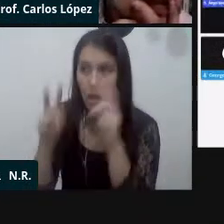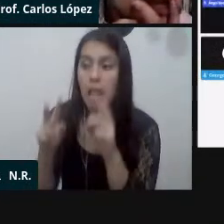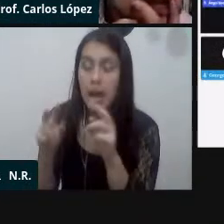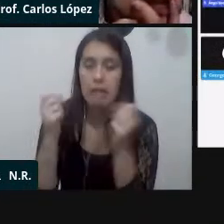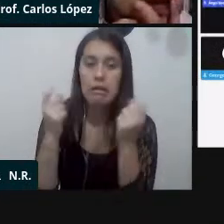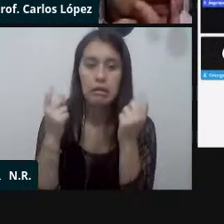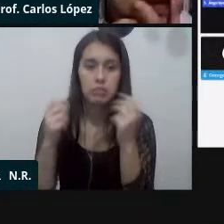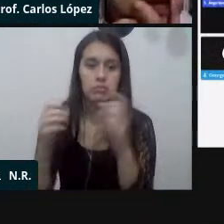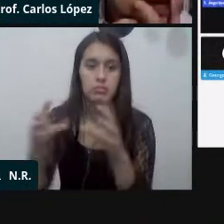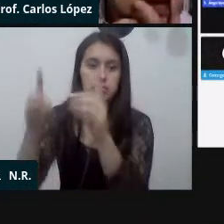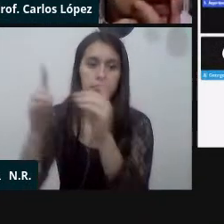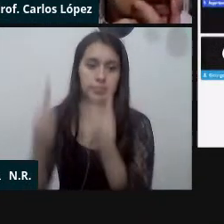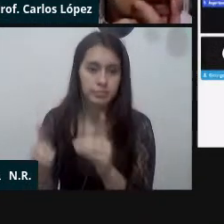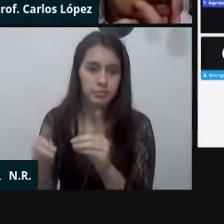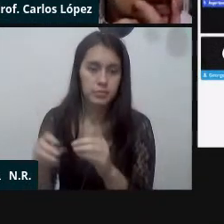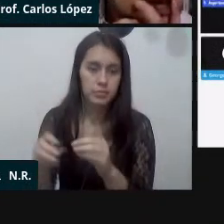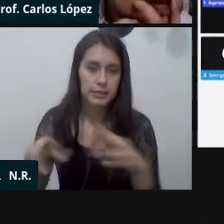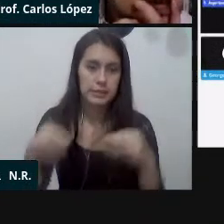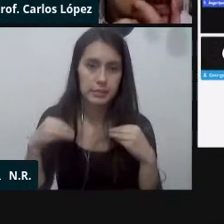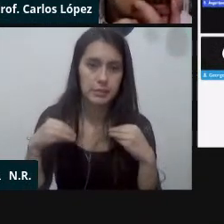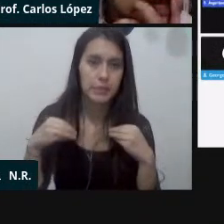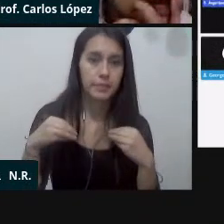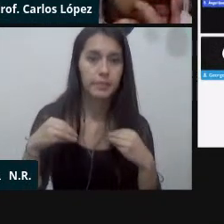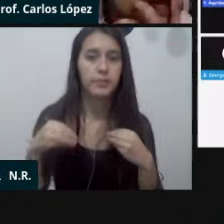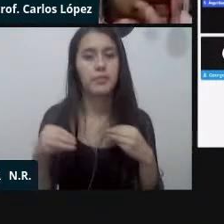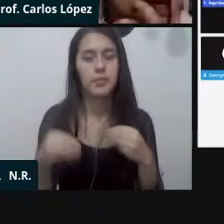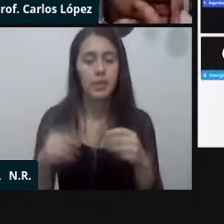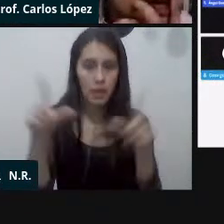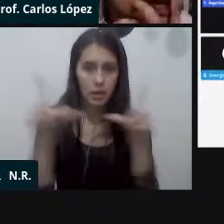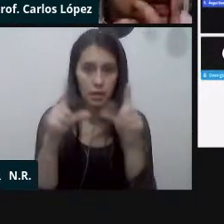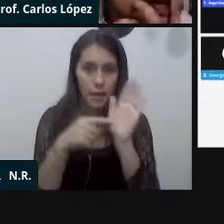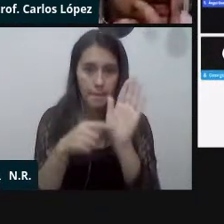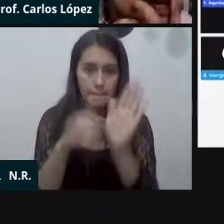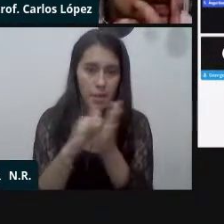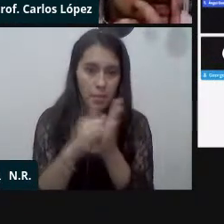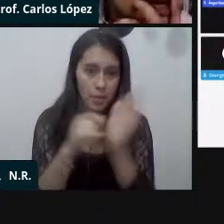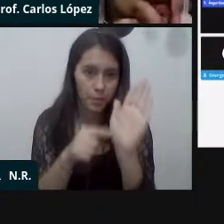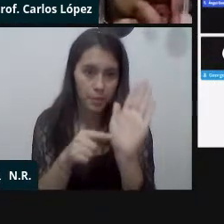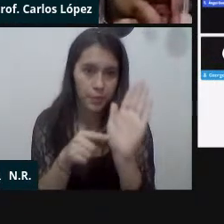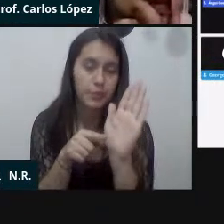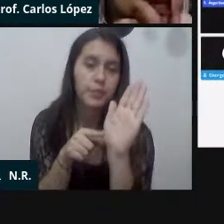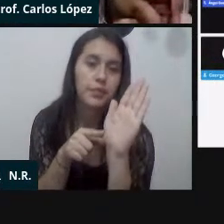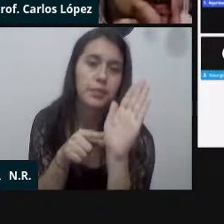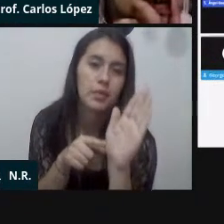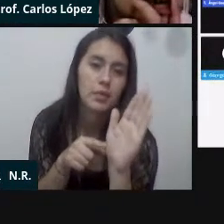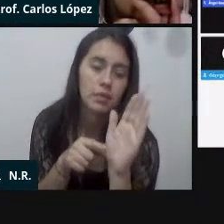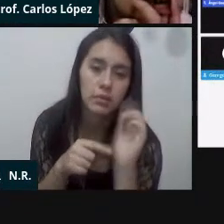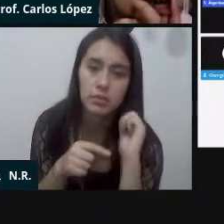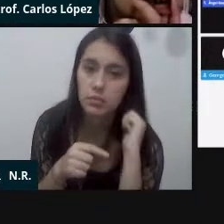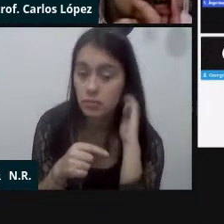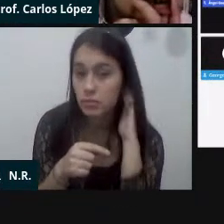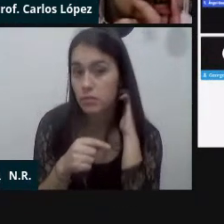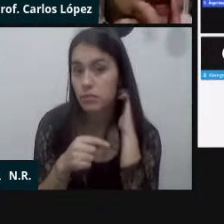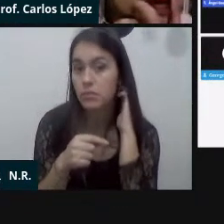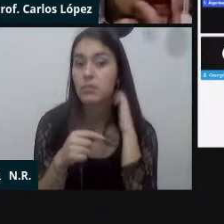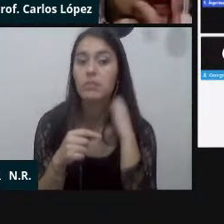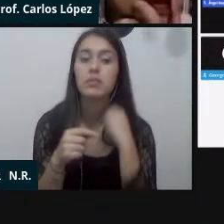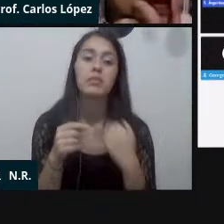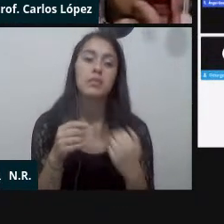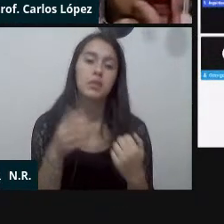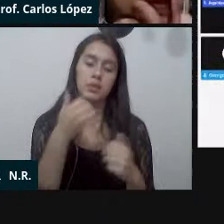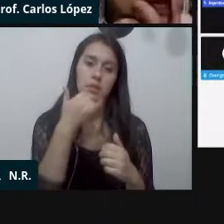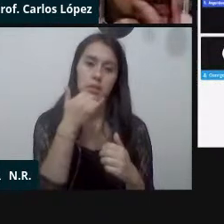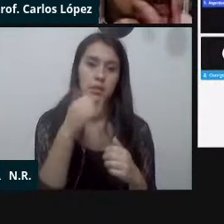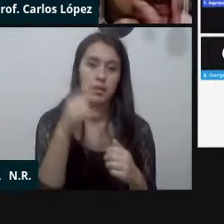en la transmisión. Bueno, como se está viendo ahora en estos momentos. Entonces, noten una pequeña diferencia entre